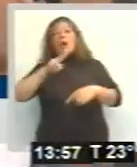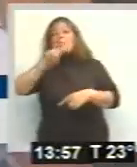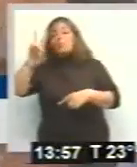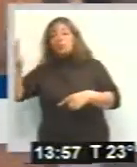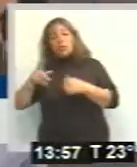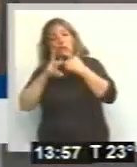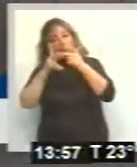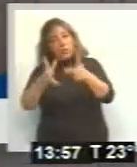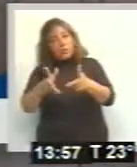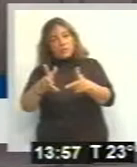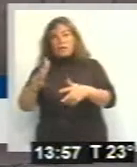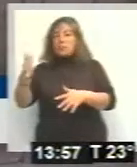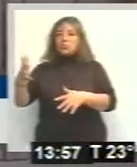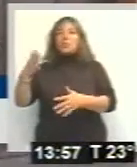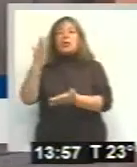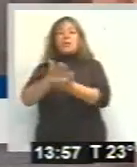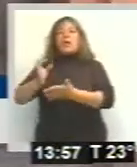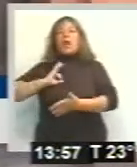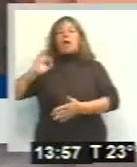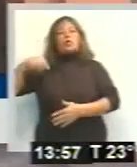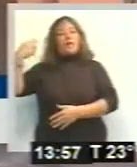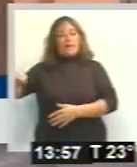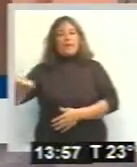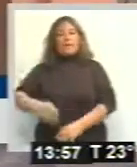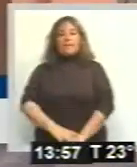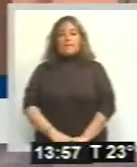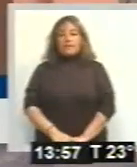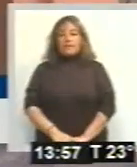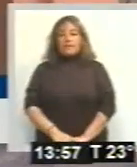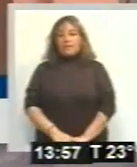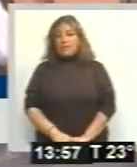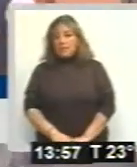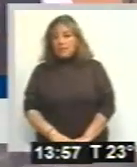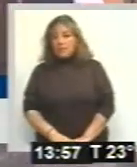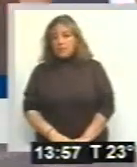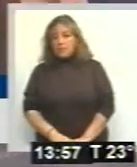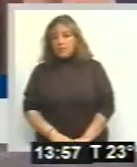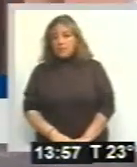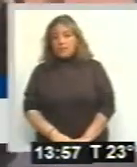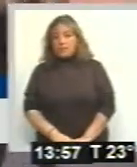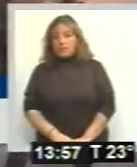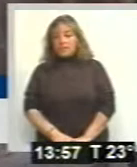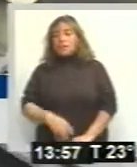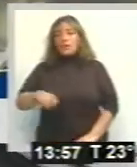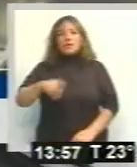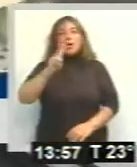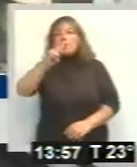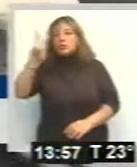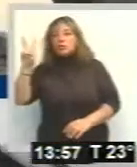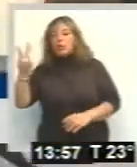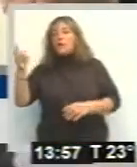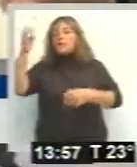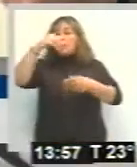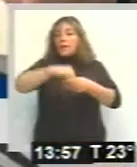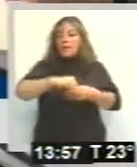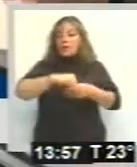Nano, mediados del año que viene. ¿Bajo qué órbita va a funcionar este museo? Eso va a estar dentro de la órbita